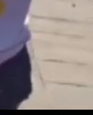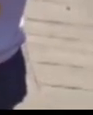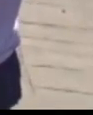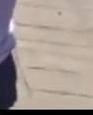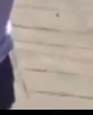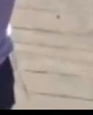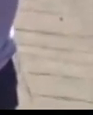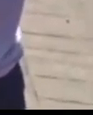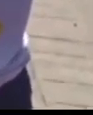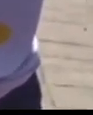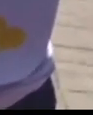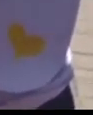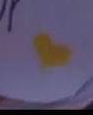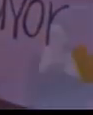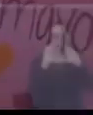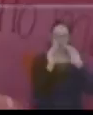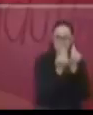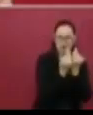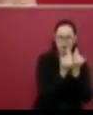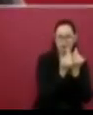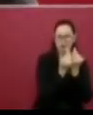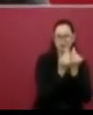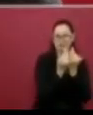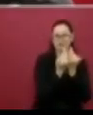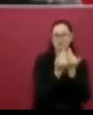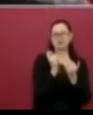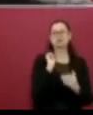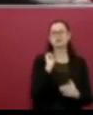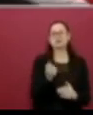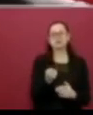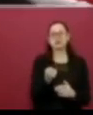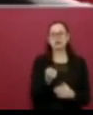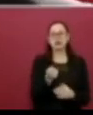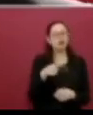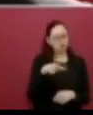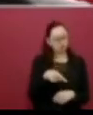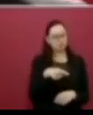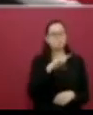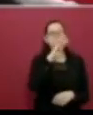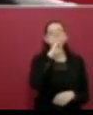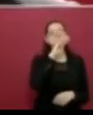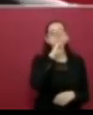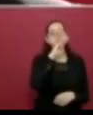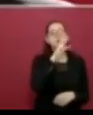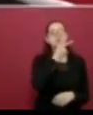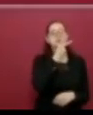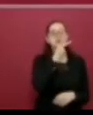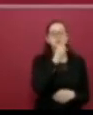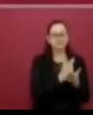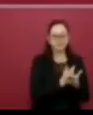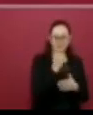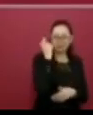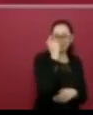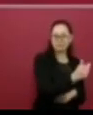se entregará de forma directa a los padres de familia. Les va a entregar el apoyo directo a las madres, a los padres,